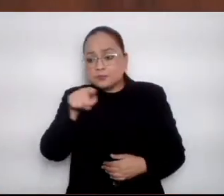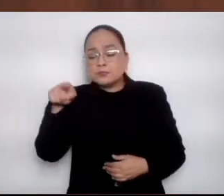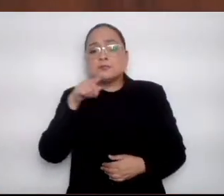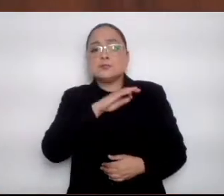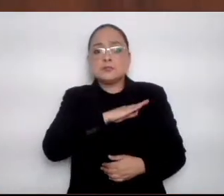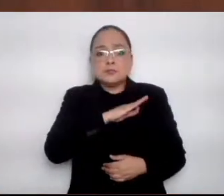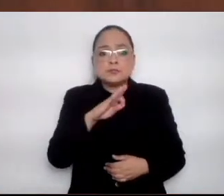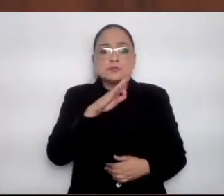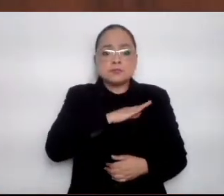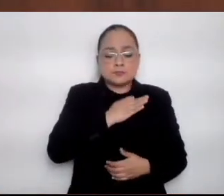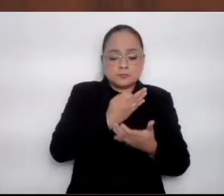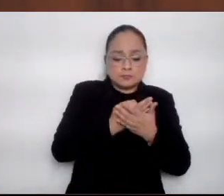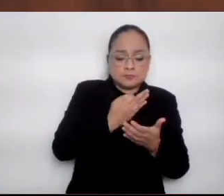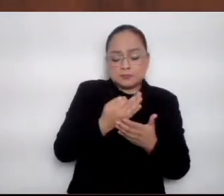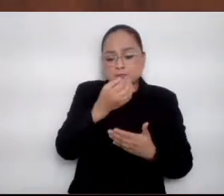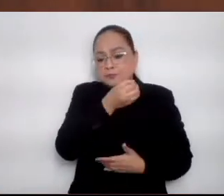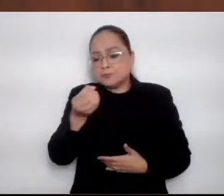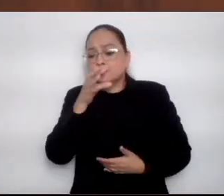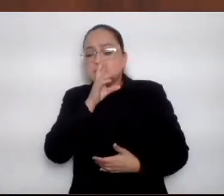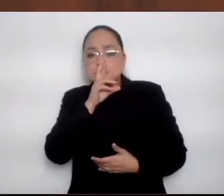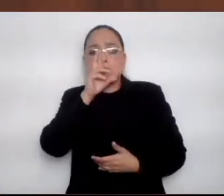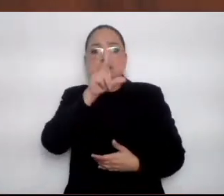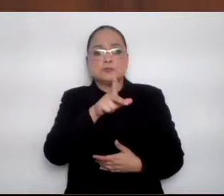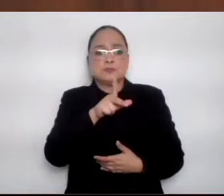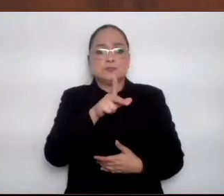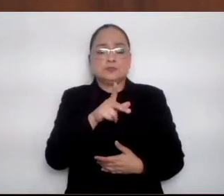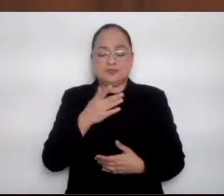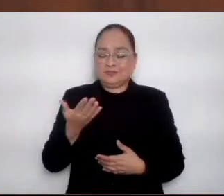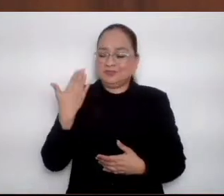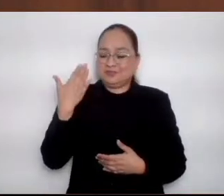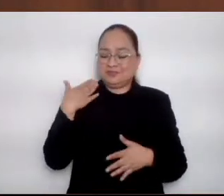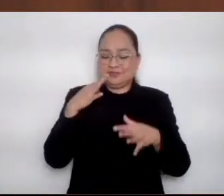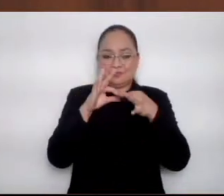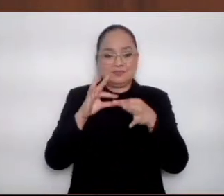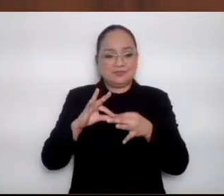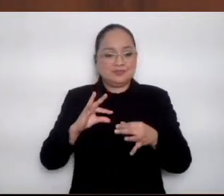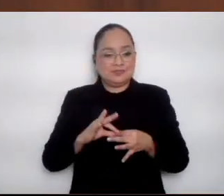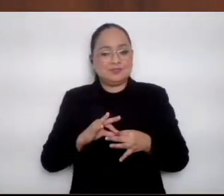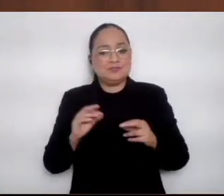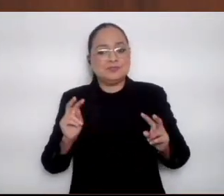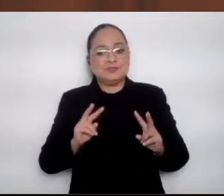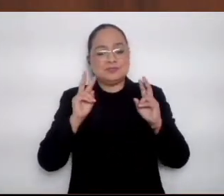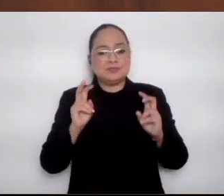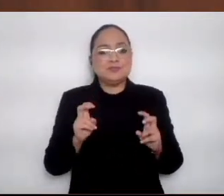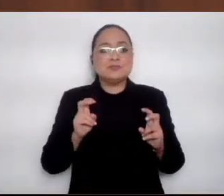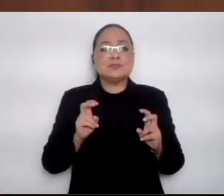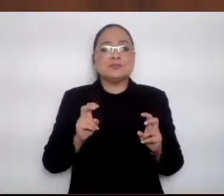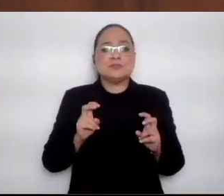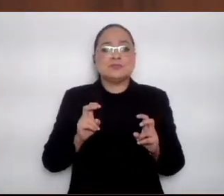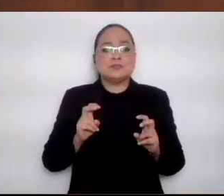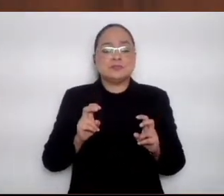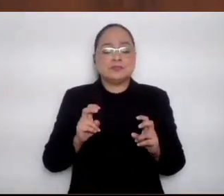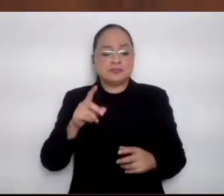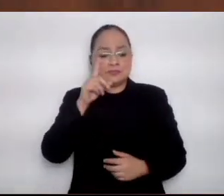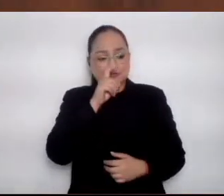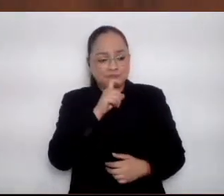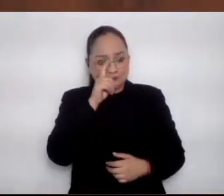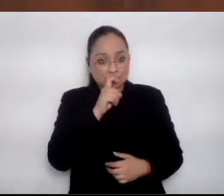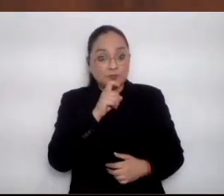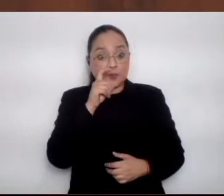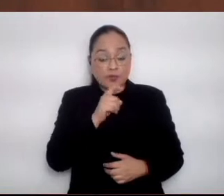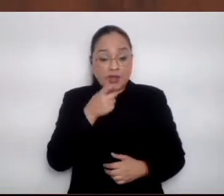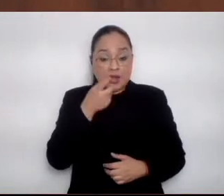sus finanzas, un tema que aquí también se platicaba y que es de alta preocupación, el manejo de los organismos de agua, que al final están